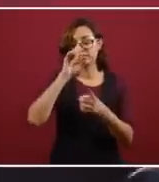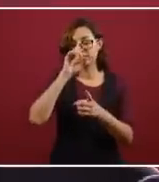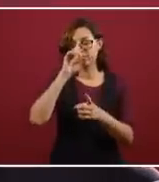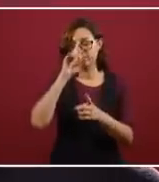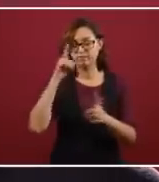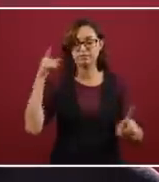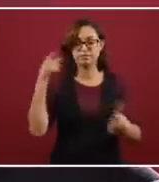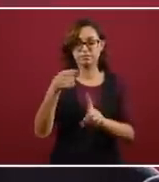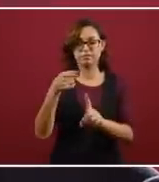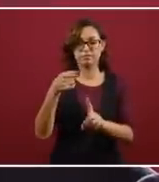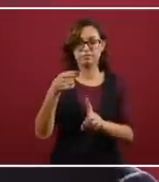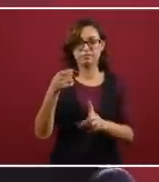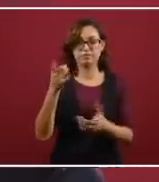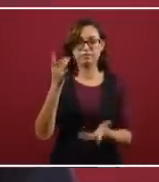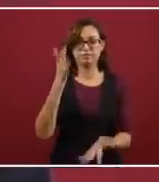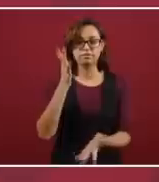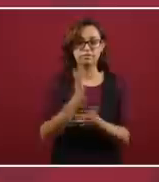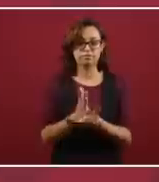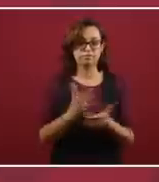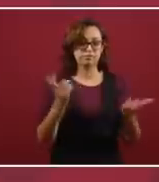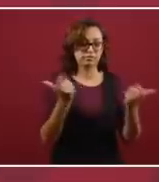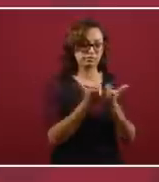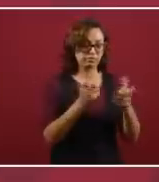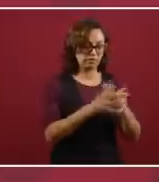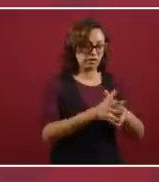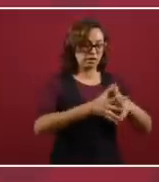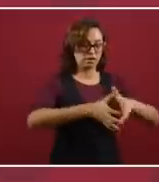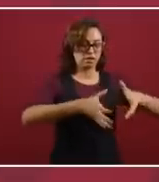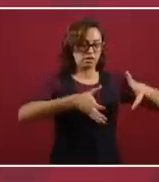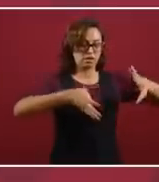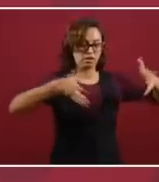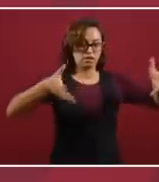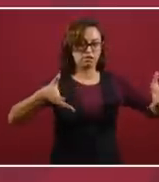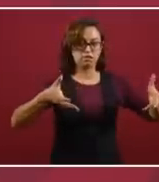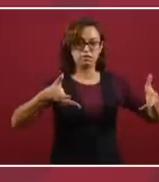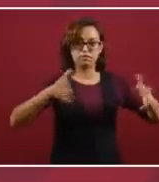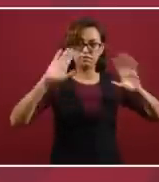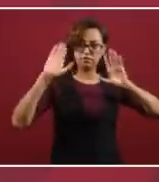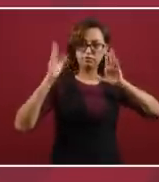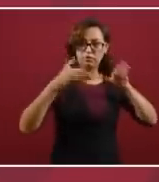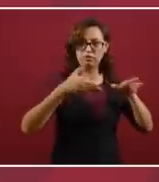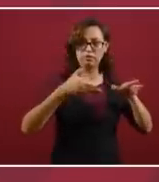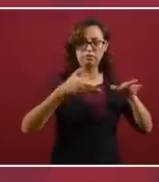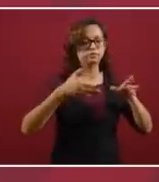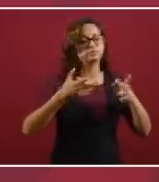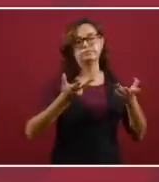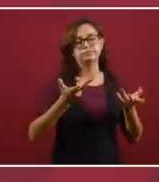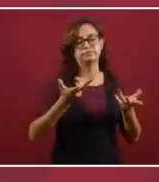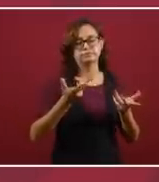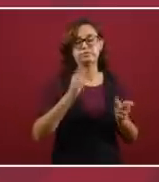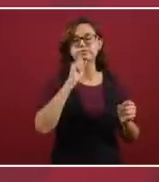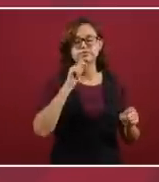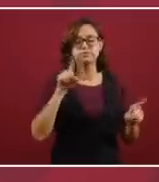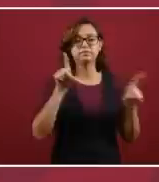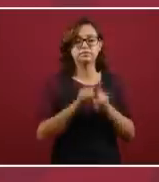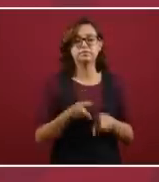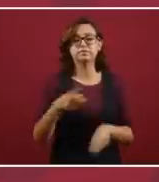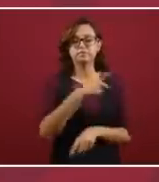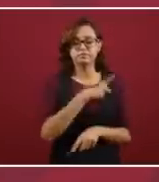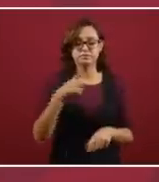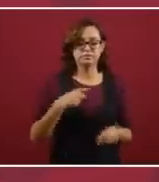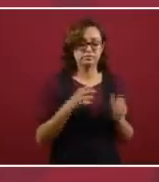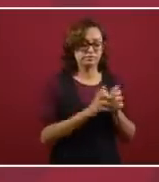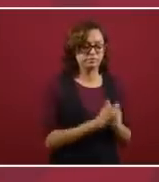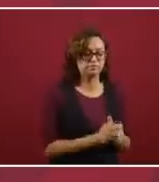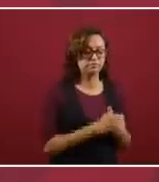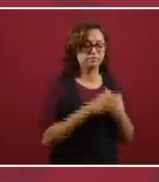en la búsqueda del crecimiento, sino en procurar que haya